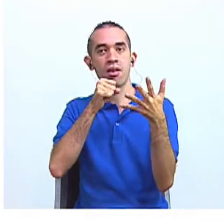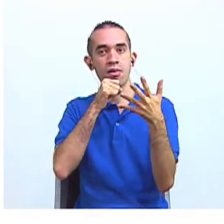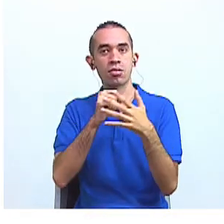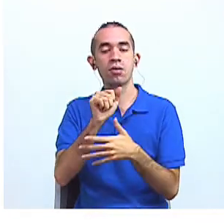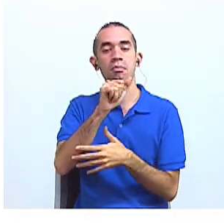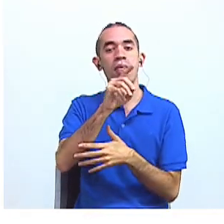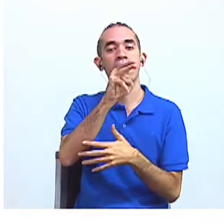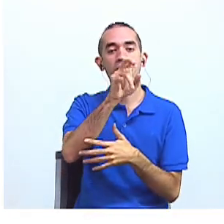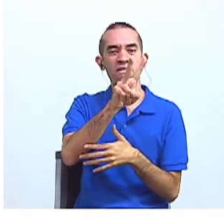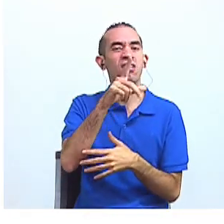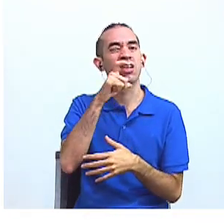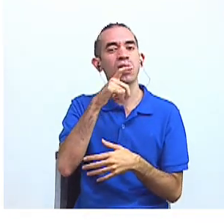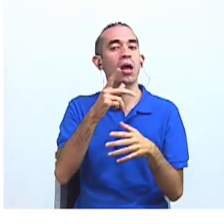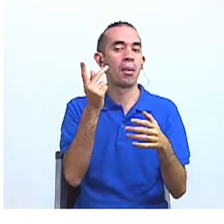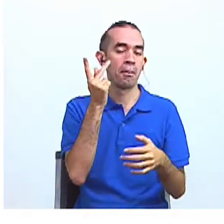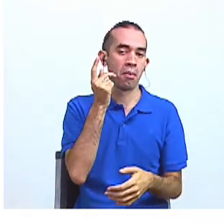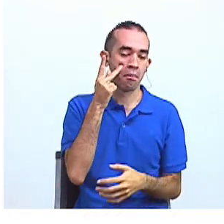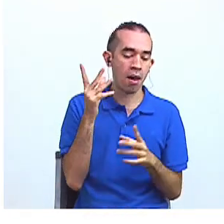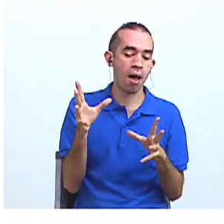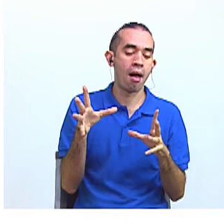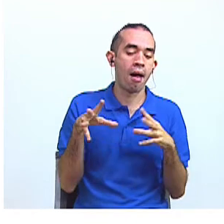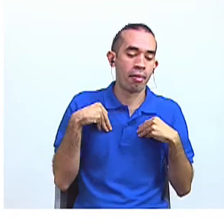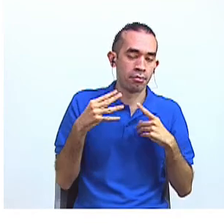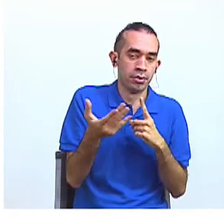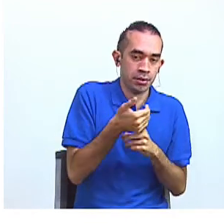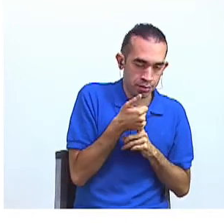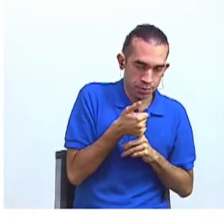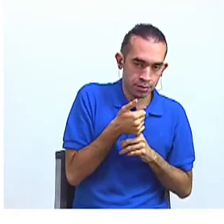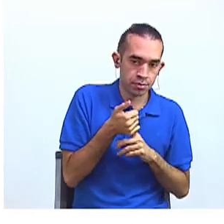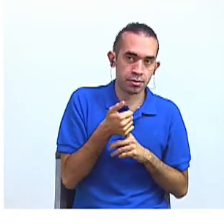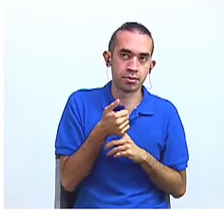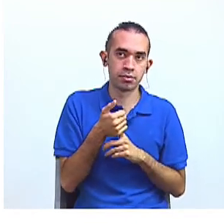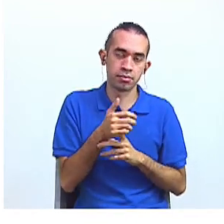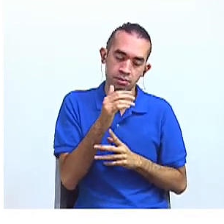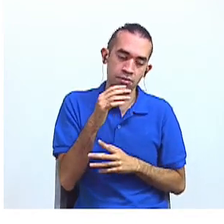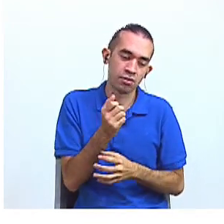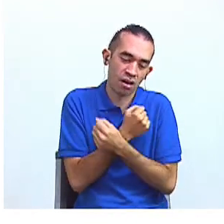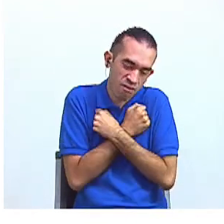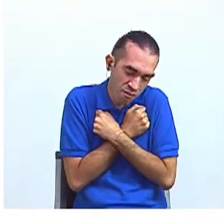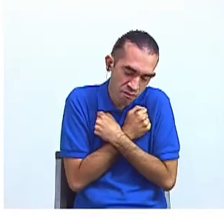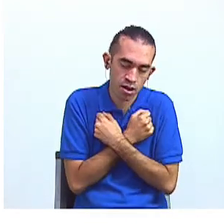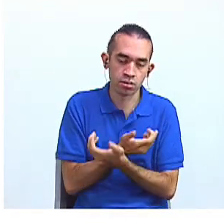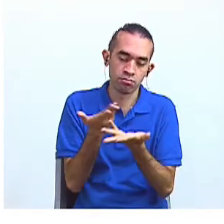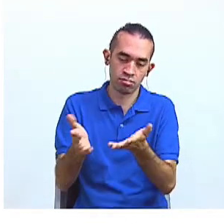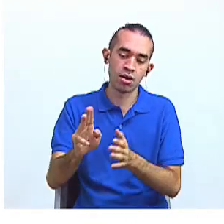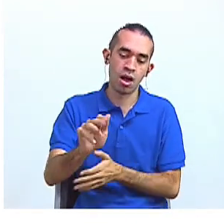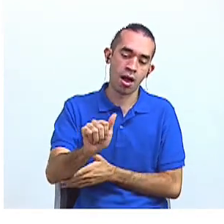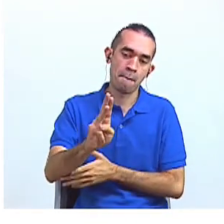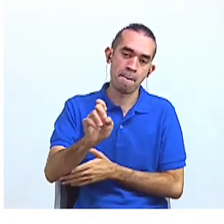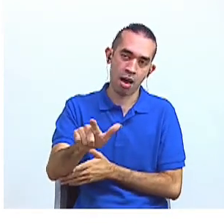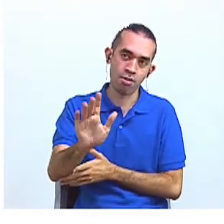Madab es el padre adoptivo, quien reconoce el gran afecto que tiene por Amal.